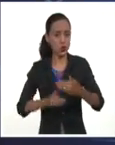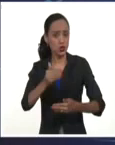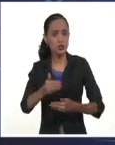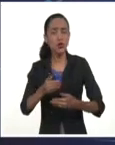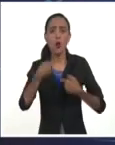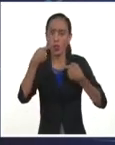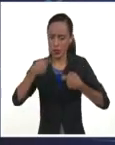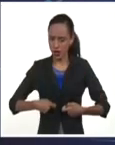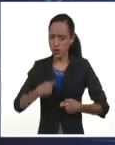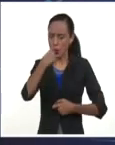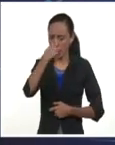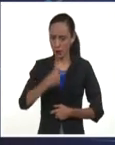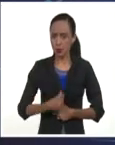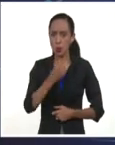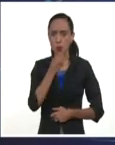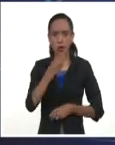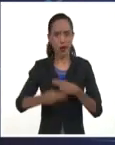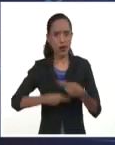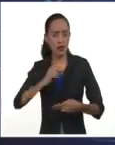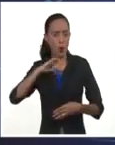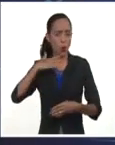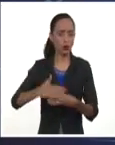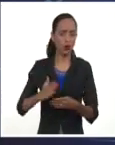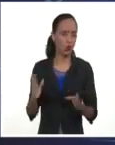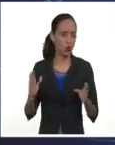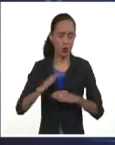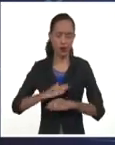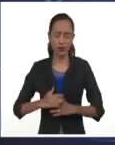un derecho humano pueda ejercerse sin obstáculos ni manipulaciones.